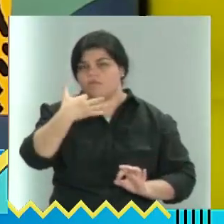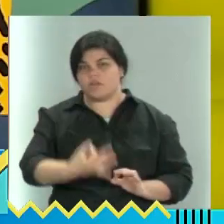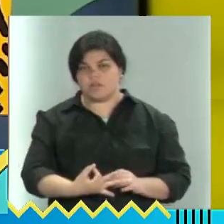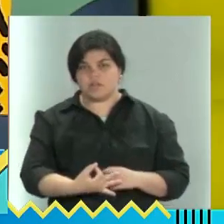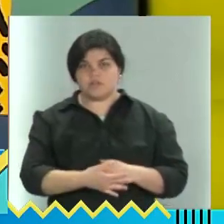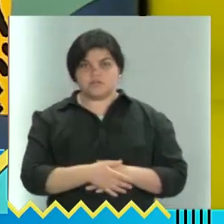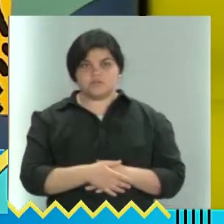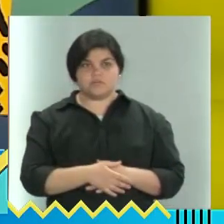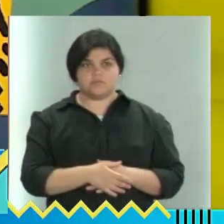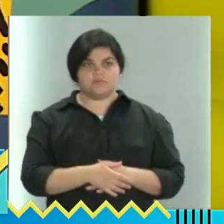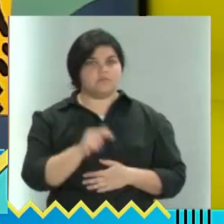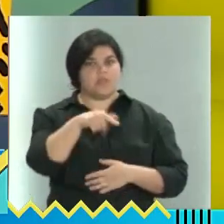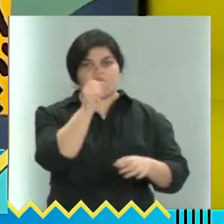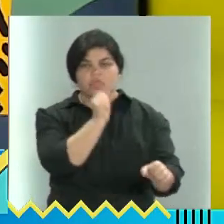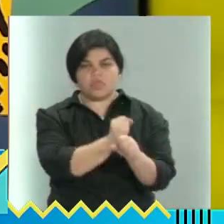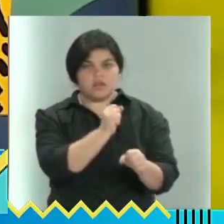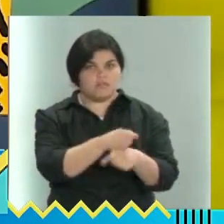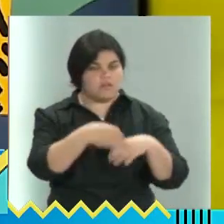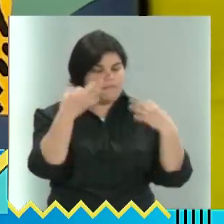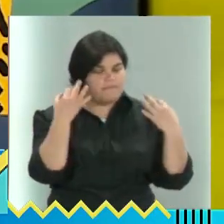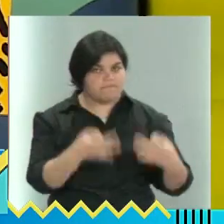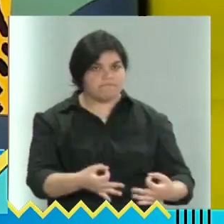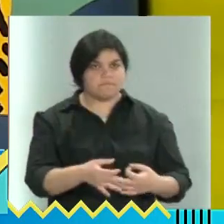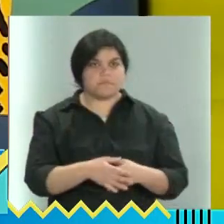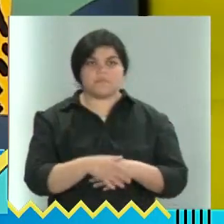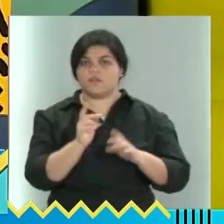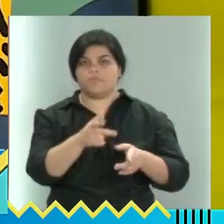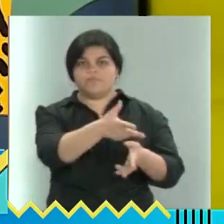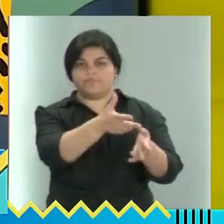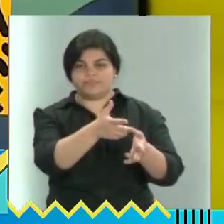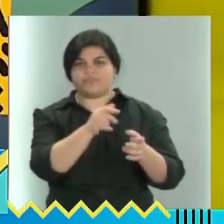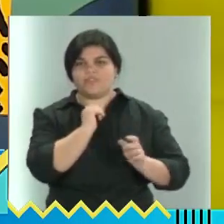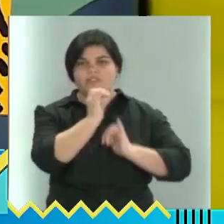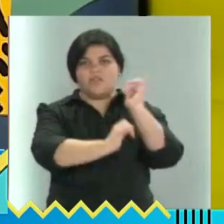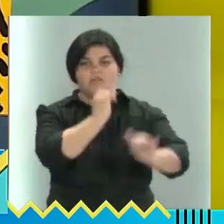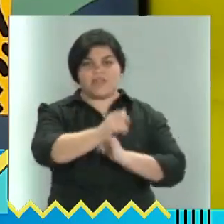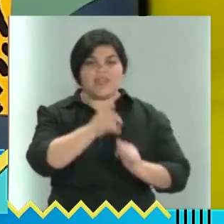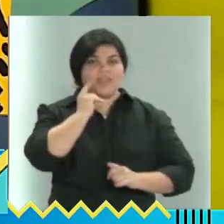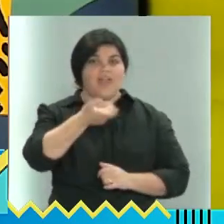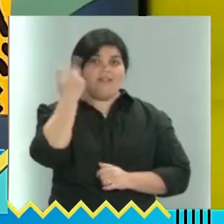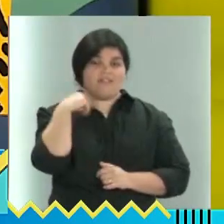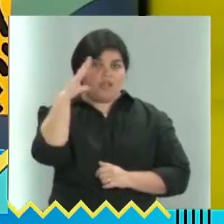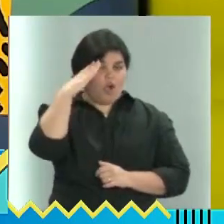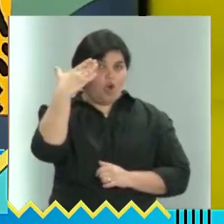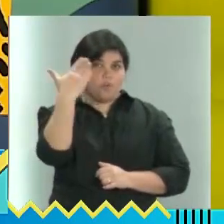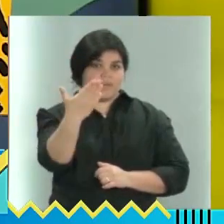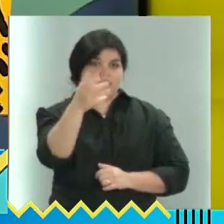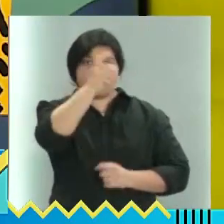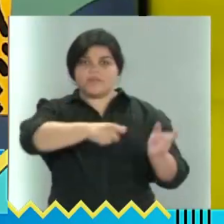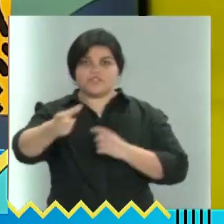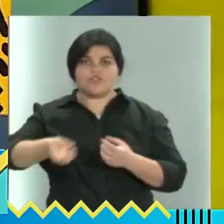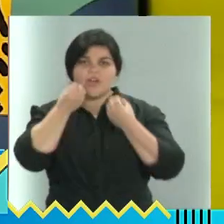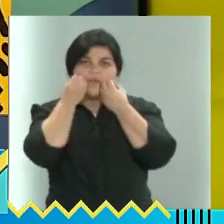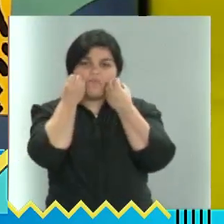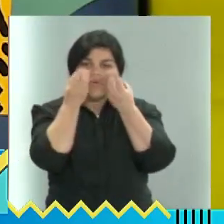es un trabajo muy, muy bueno. Y bueno, como decía, es decir, en el homenaje ayer hubo un montón de gente que se